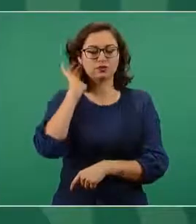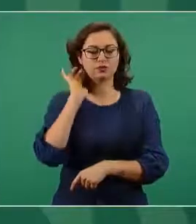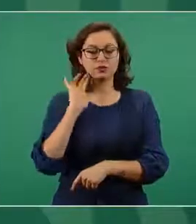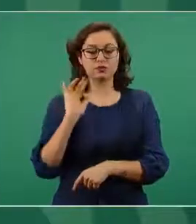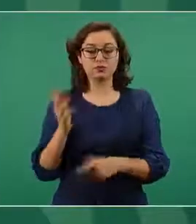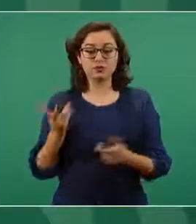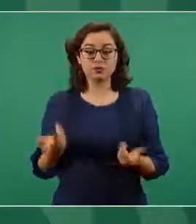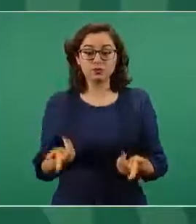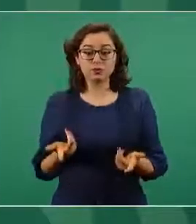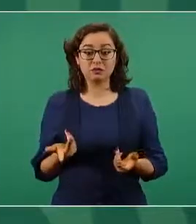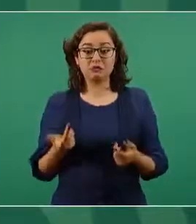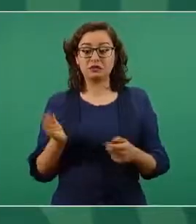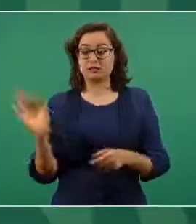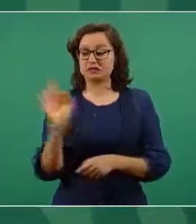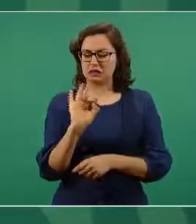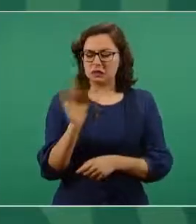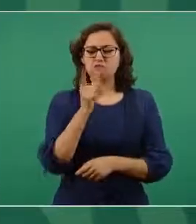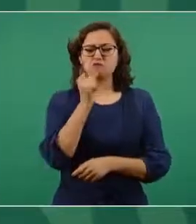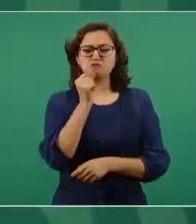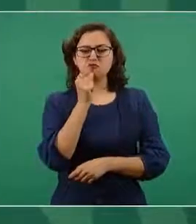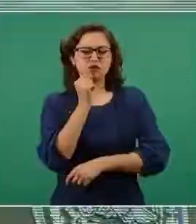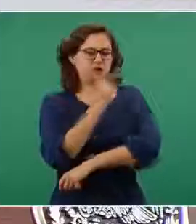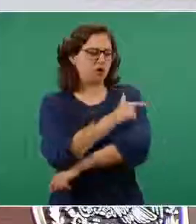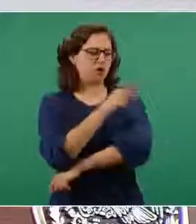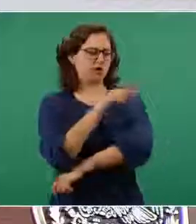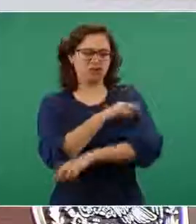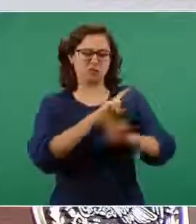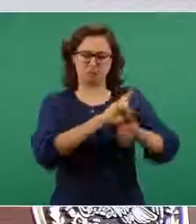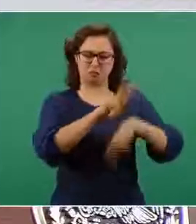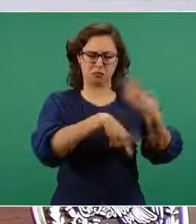inclinación del gobierno, si yo aquí